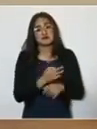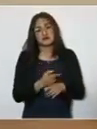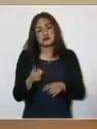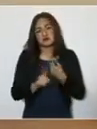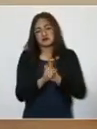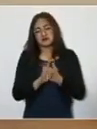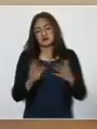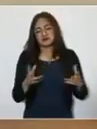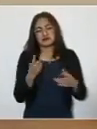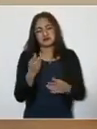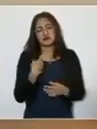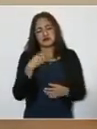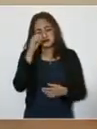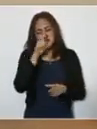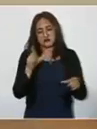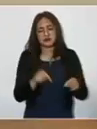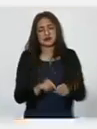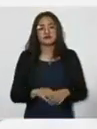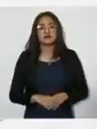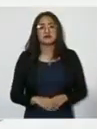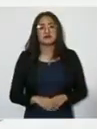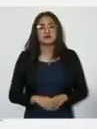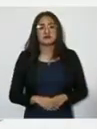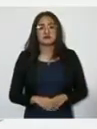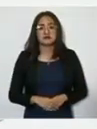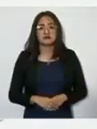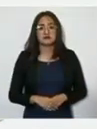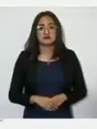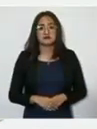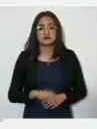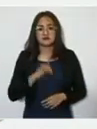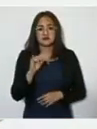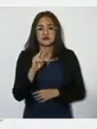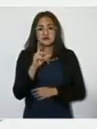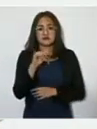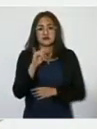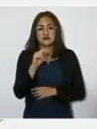esta naturaleza es lo que puedo opinar nada más Julieta Cerezo mtb